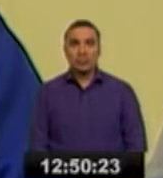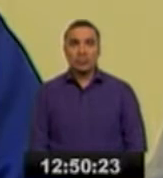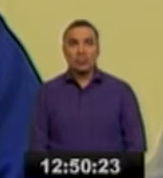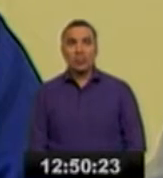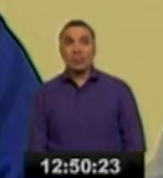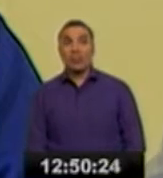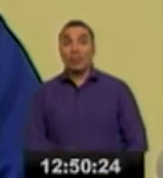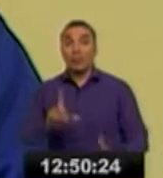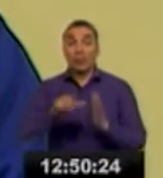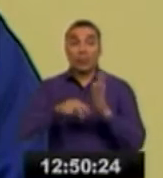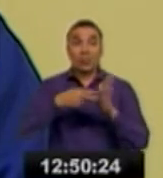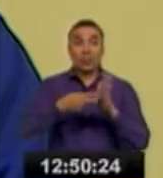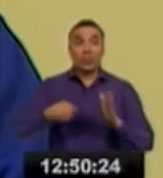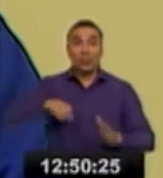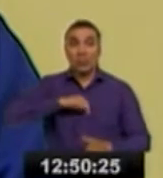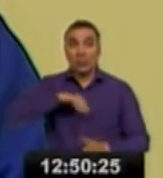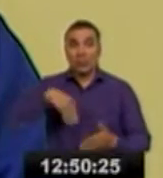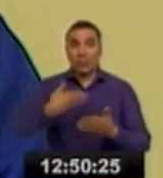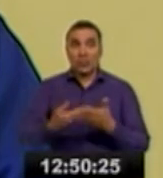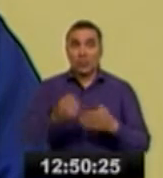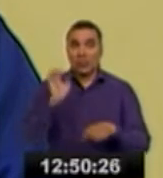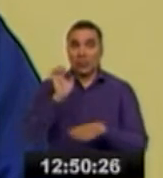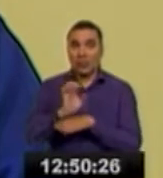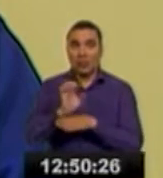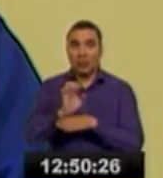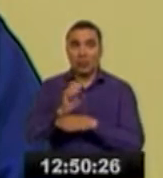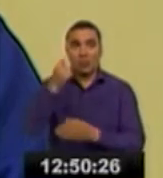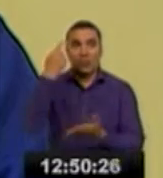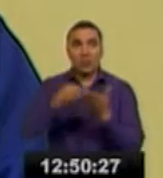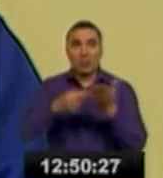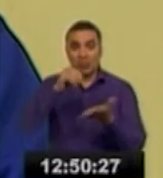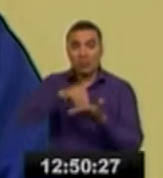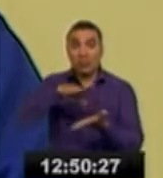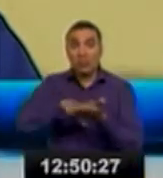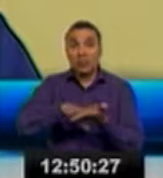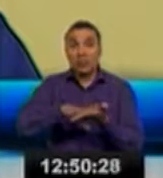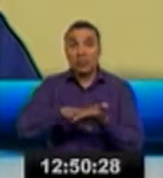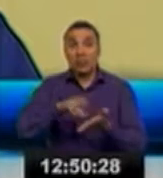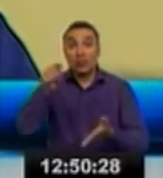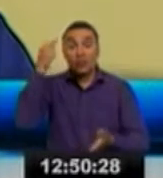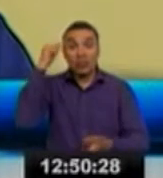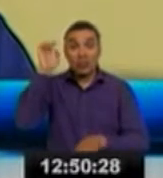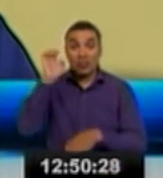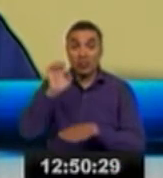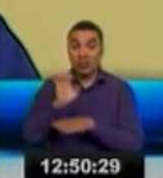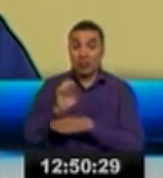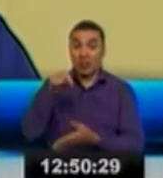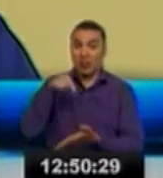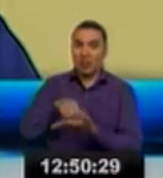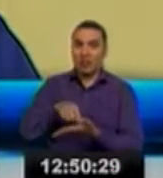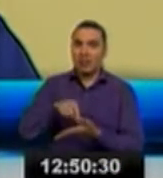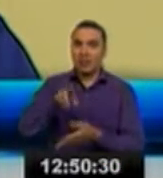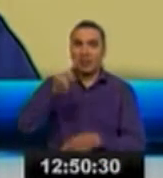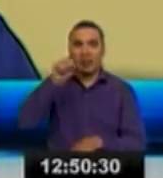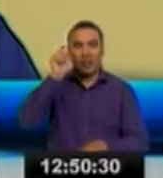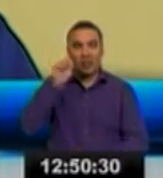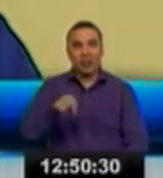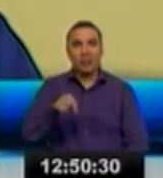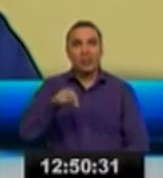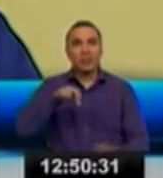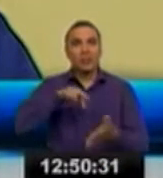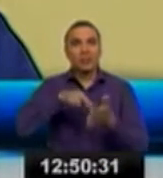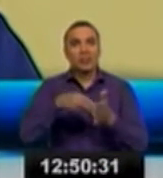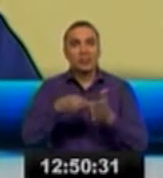Después del fallo, tuviese que venir al Ecuador para ejecutarse, y el gobierno y el Estado ecuatoriano tendrá que